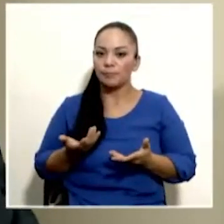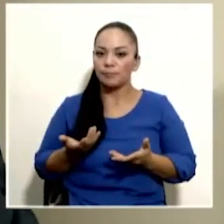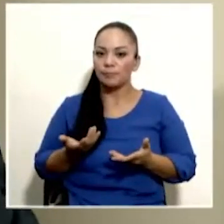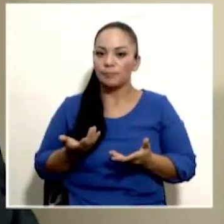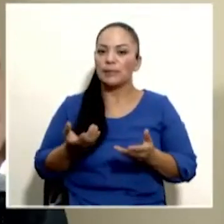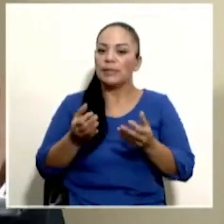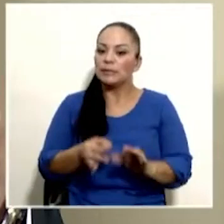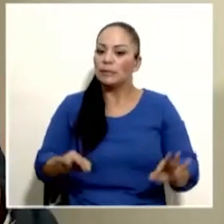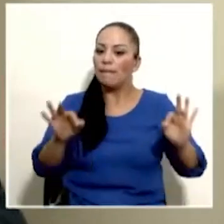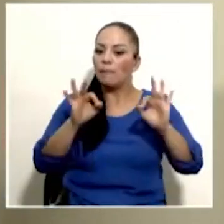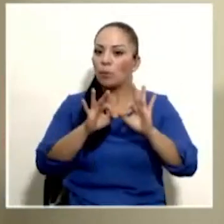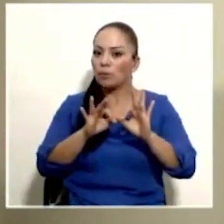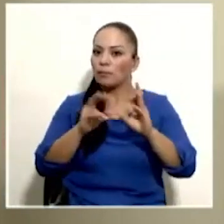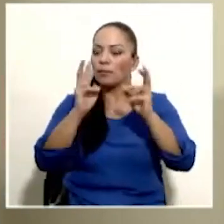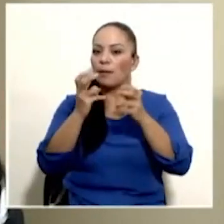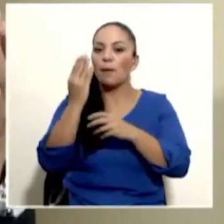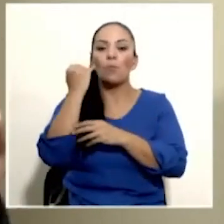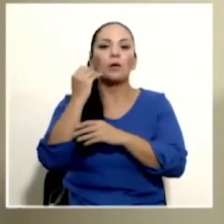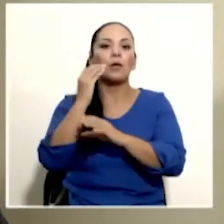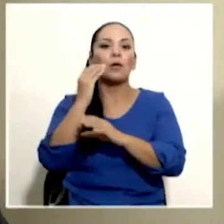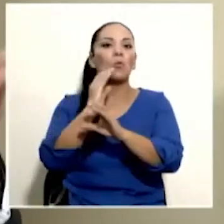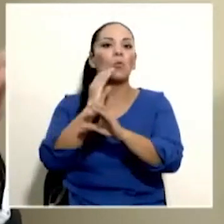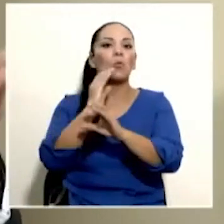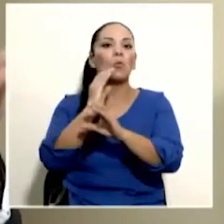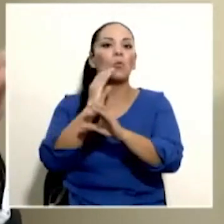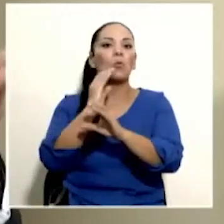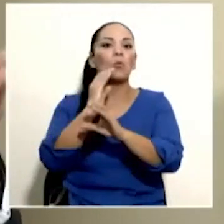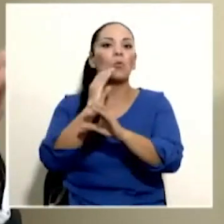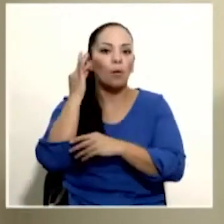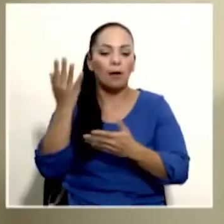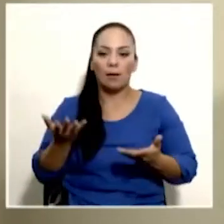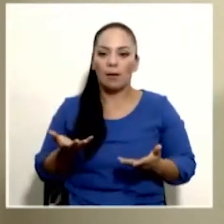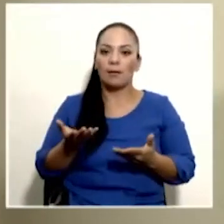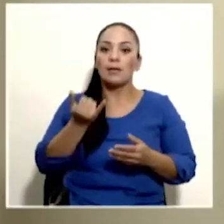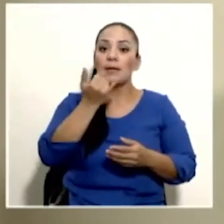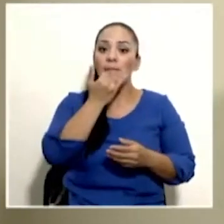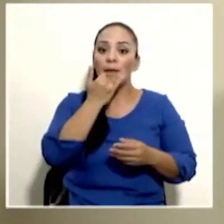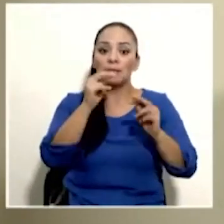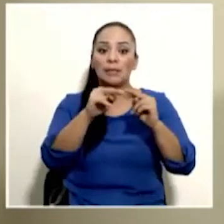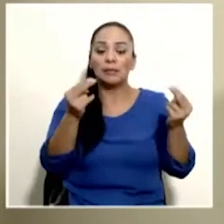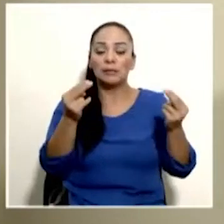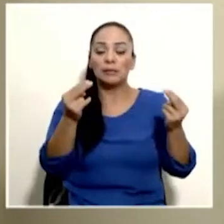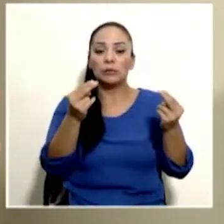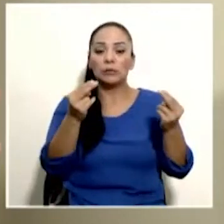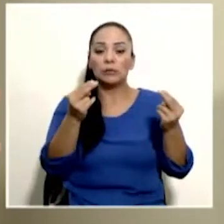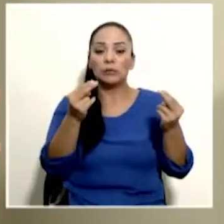pensión de su abuelita qué pasa si a la nación se le ahora que el flujo de caja